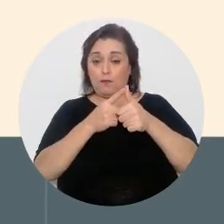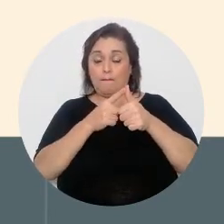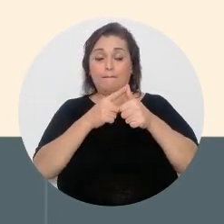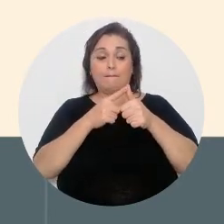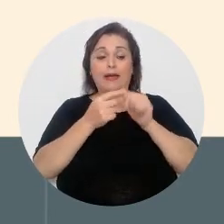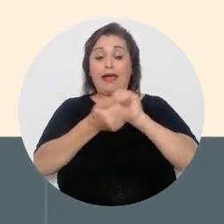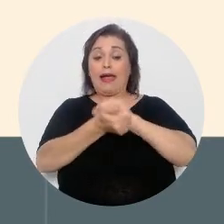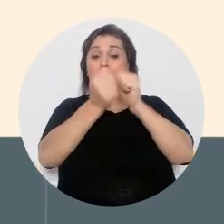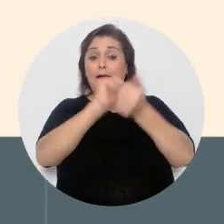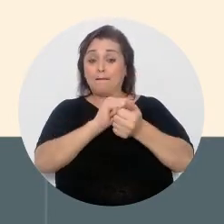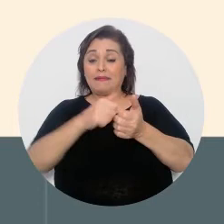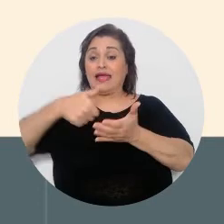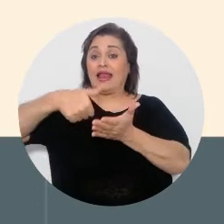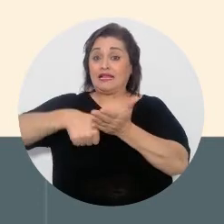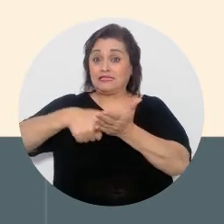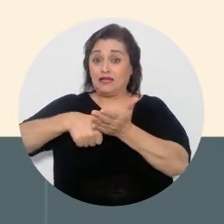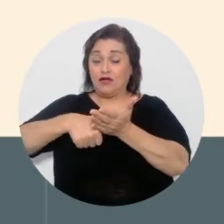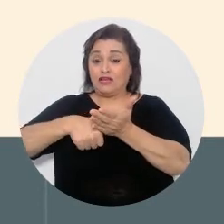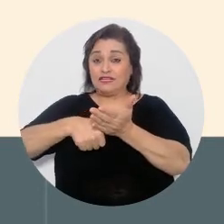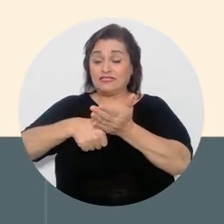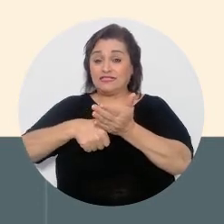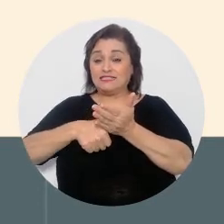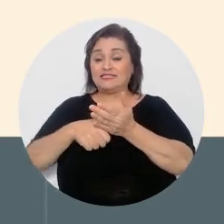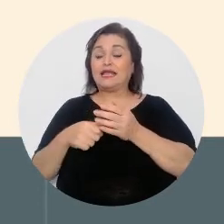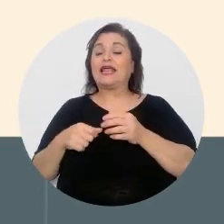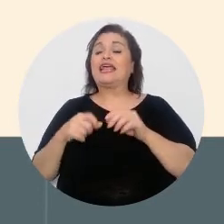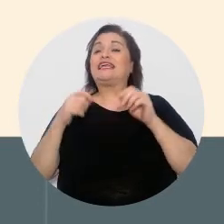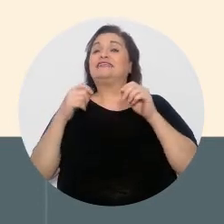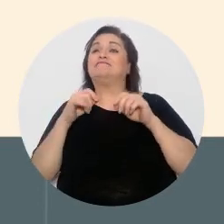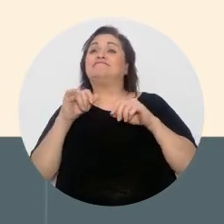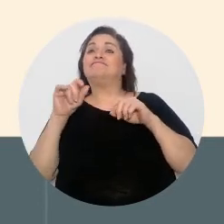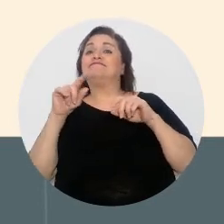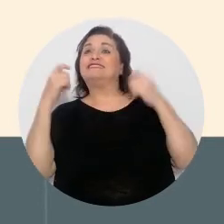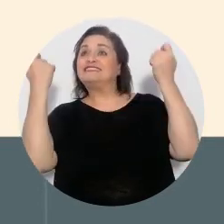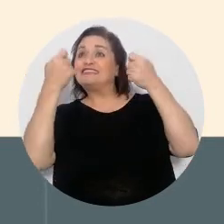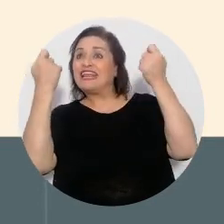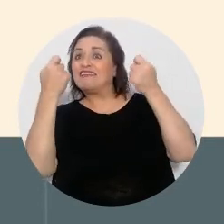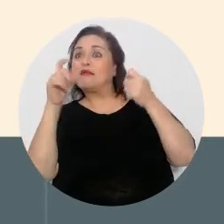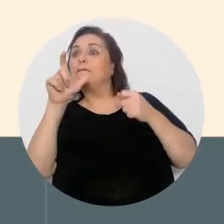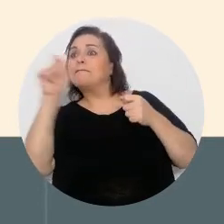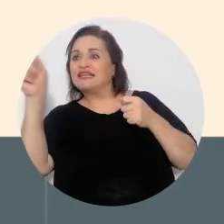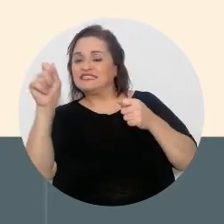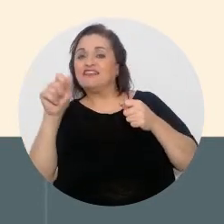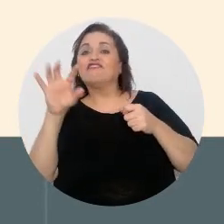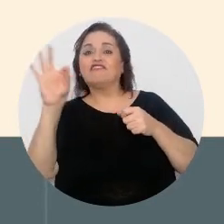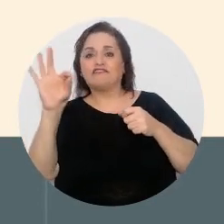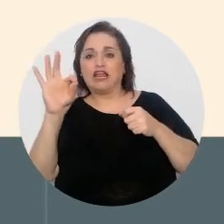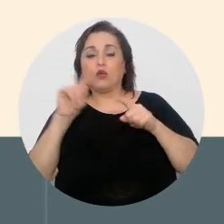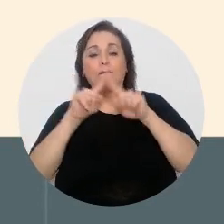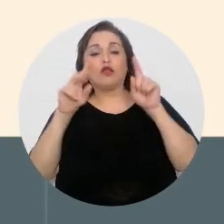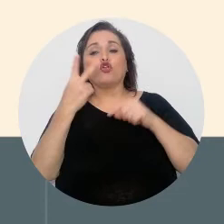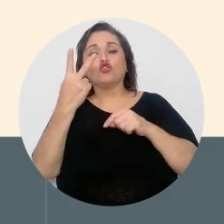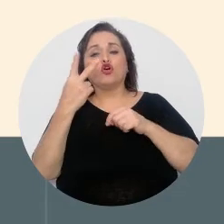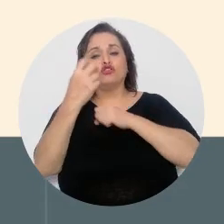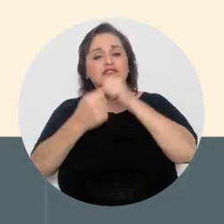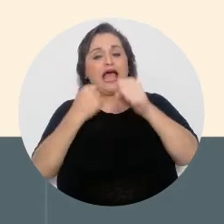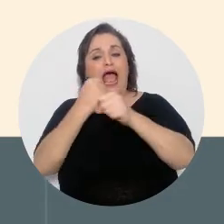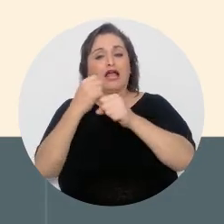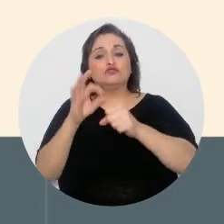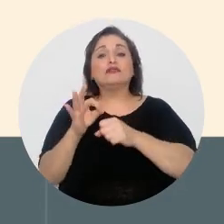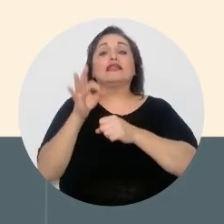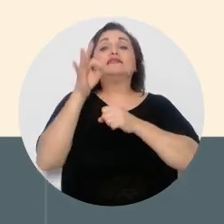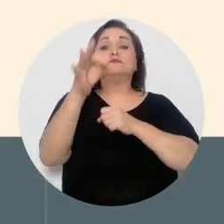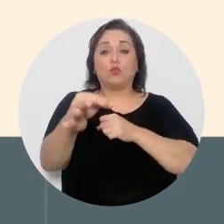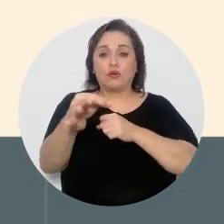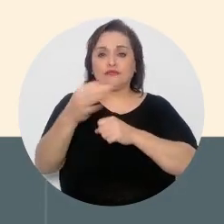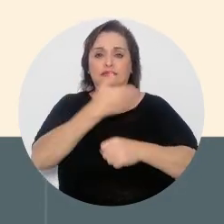1, pasar las elecciones a medio periodo, es decir, que se celebren también en el mes de febrero, pero 2 años después de